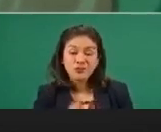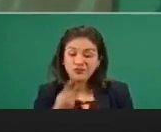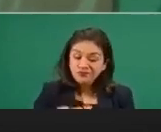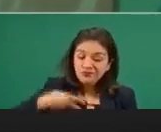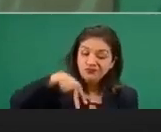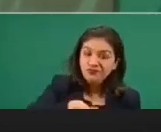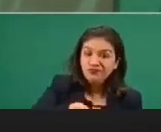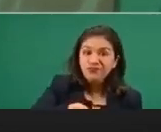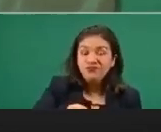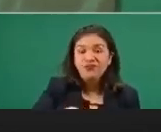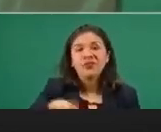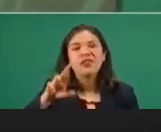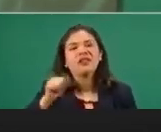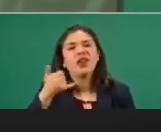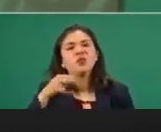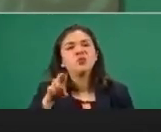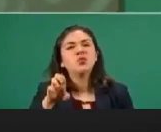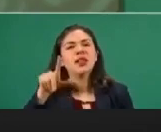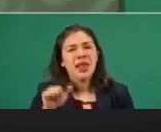Rayuela,